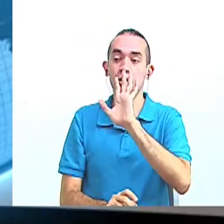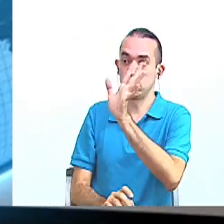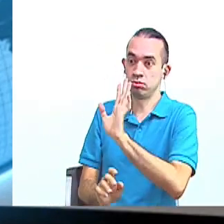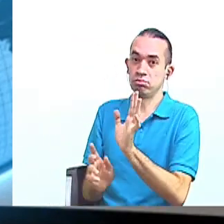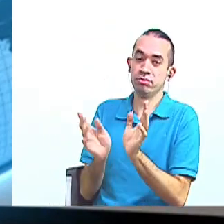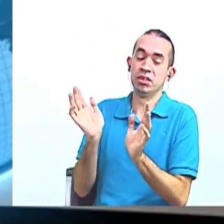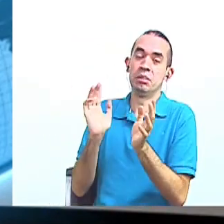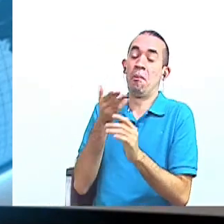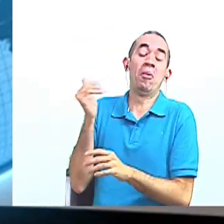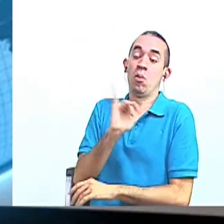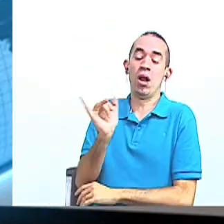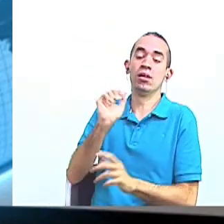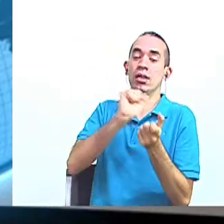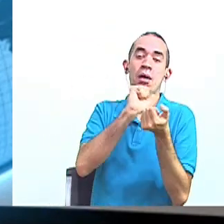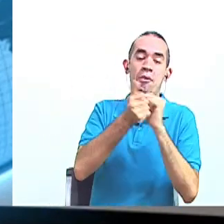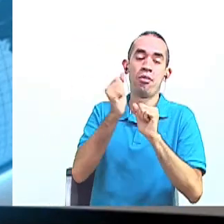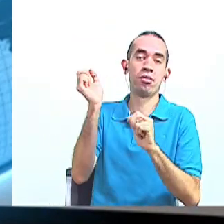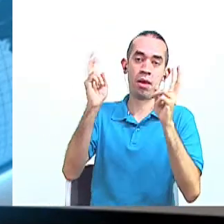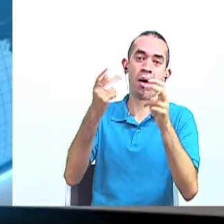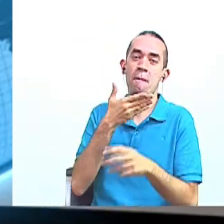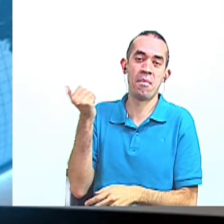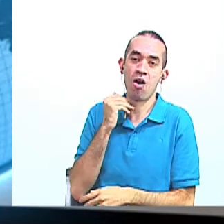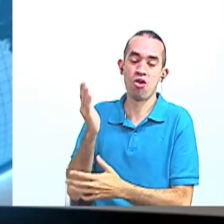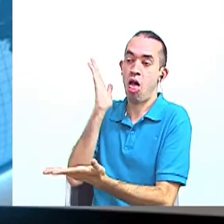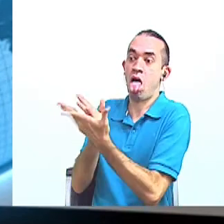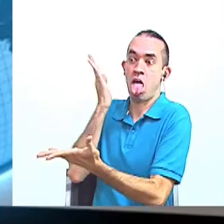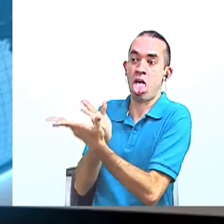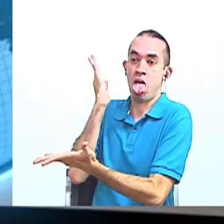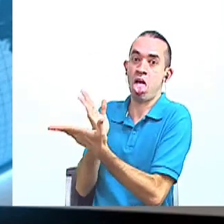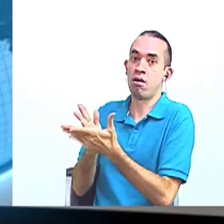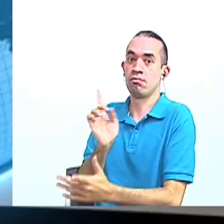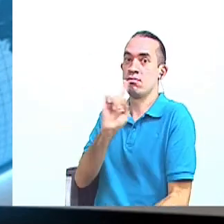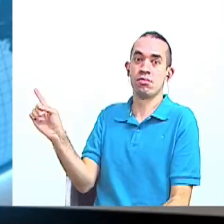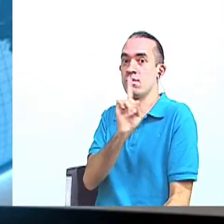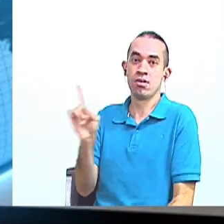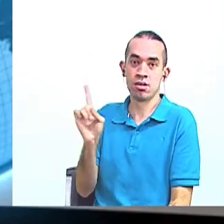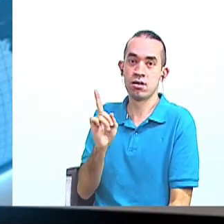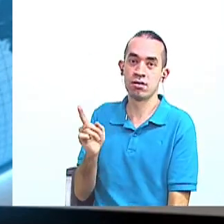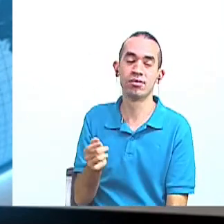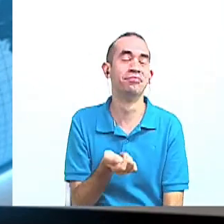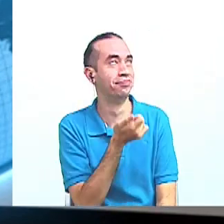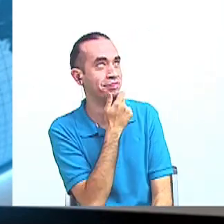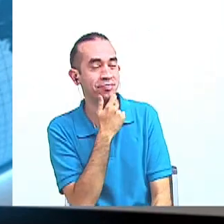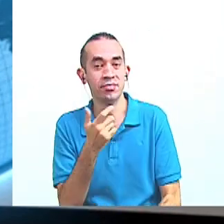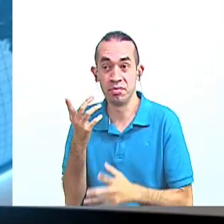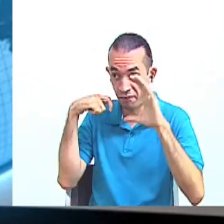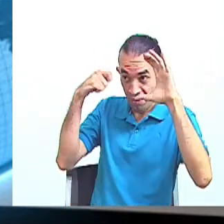hacer... lo mismo. Mejor no hacer leña del árbol caído. ¿Quieres ver el video?